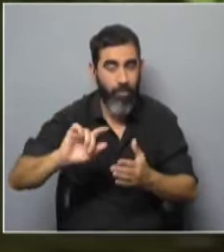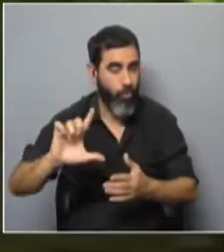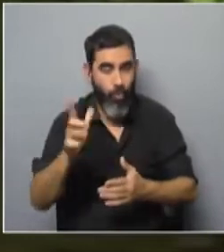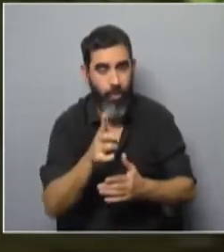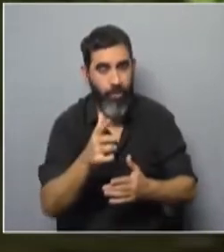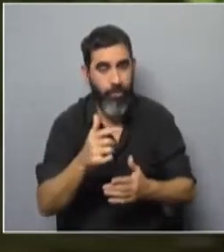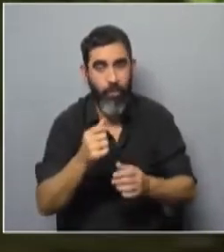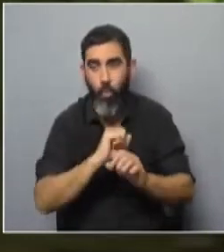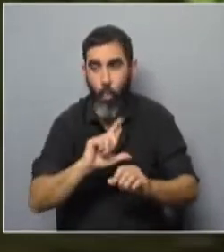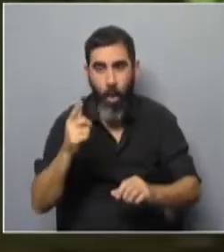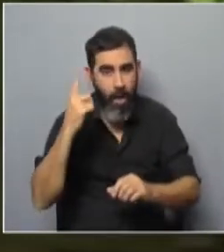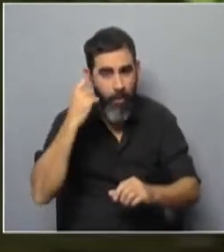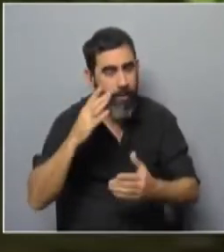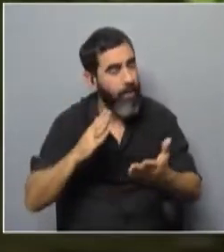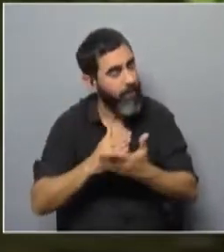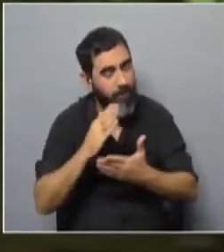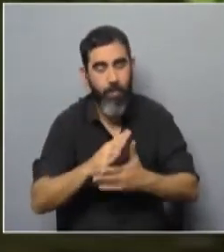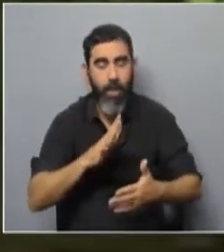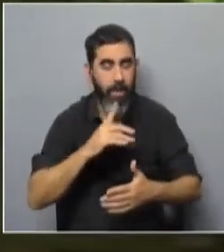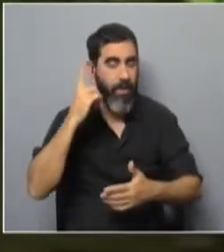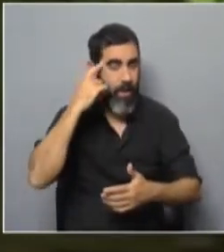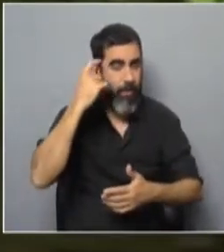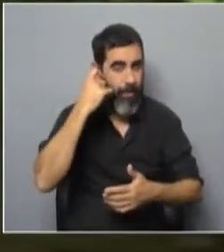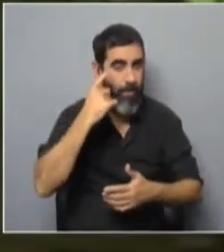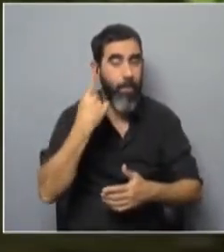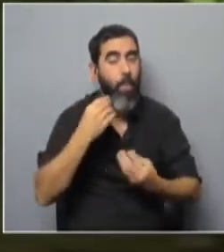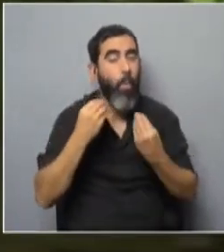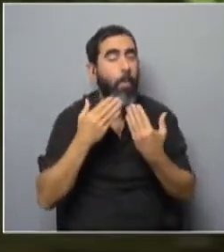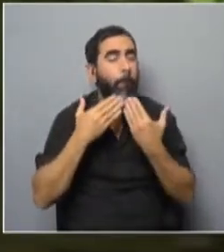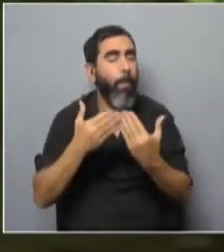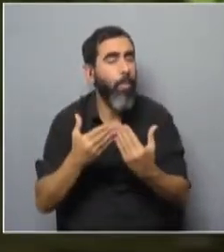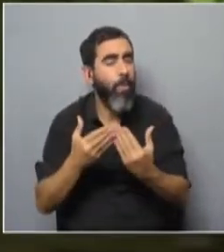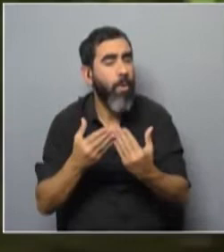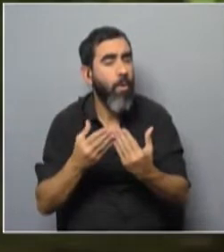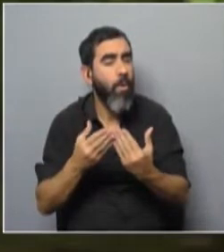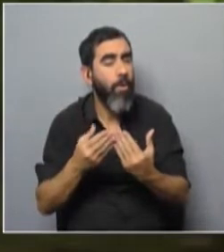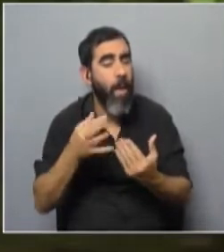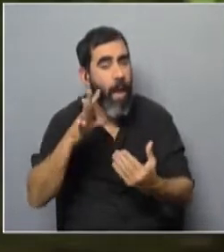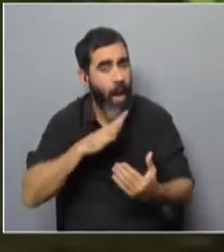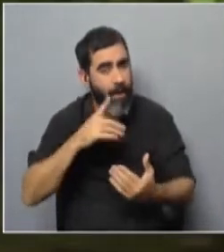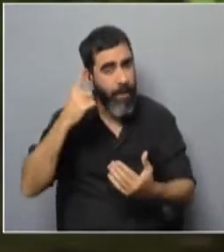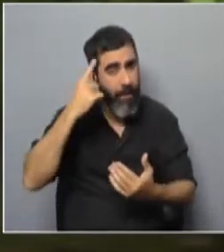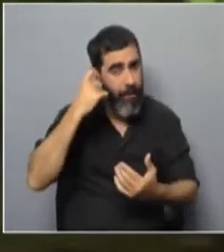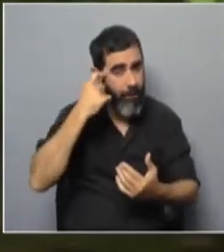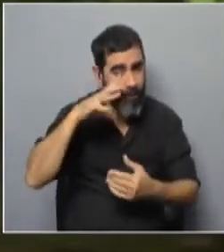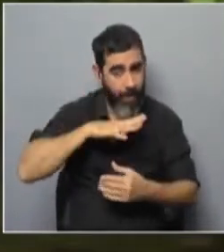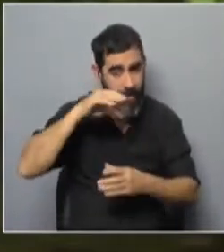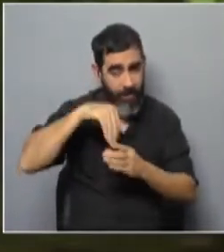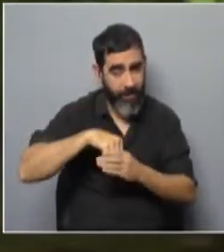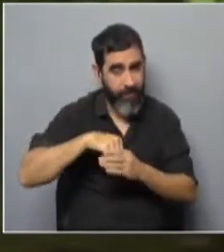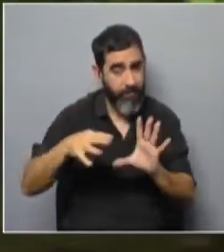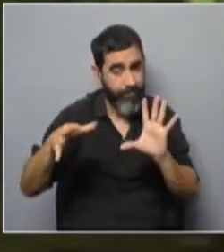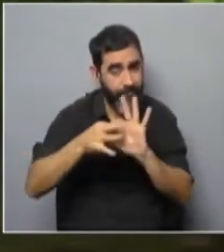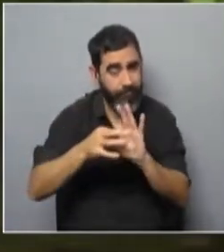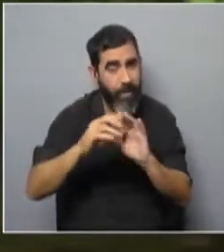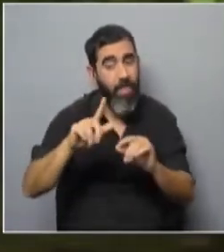no tener experiencia, uno siempre tiene experiencia. La pregunta es en qué medida esa experiencia que tenemos se relaciona con lo